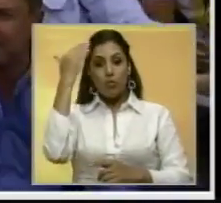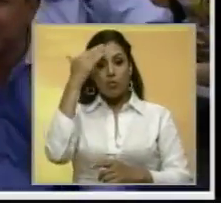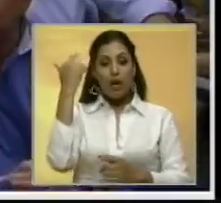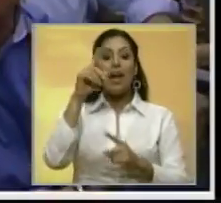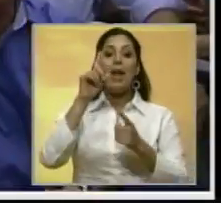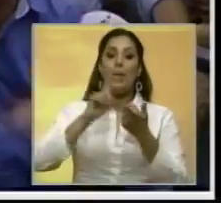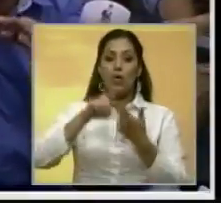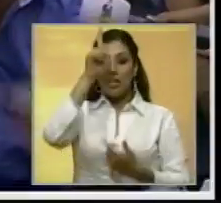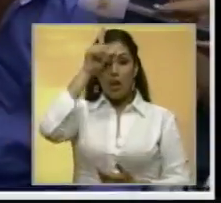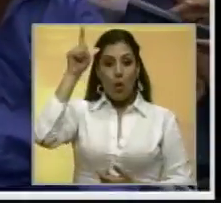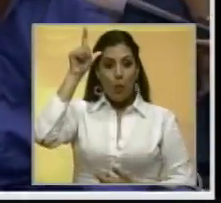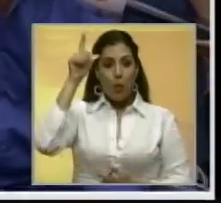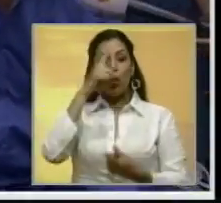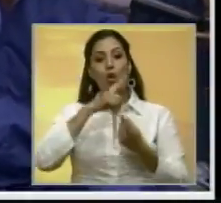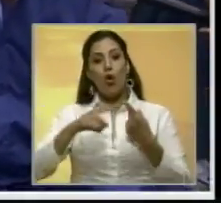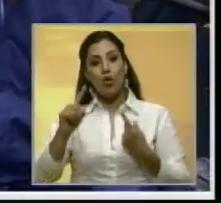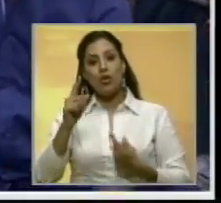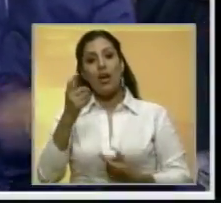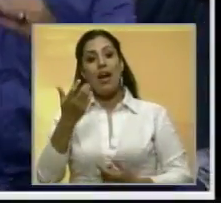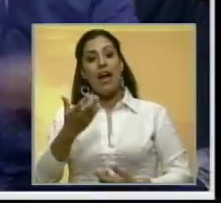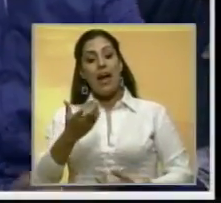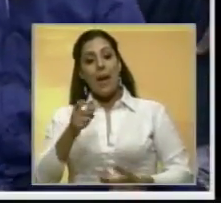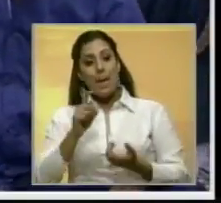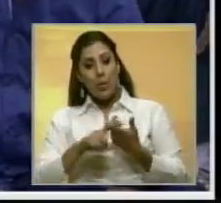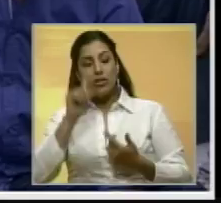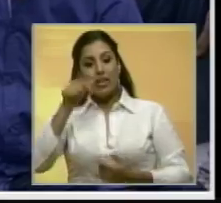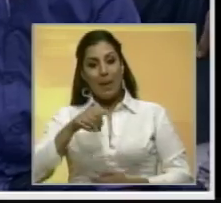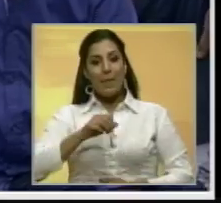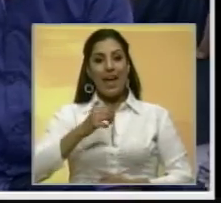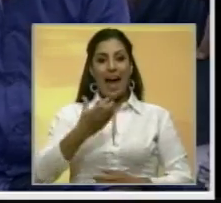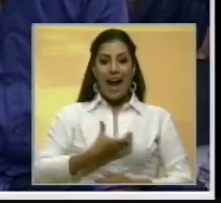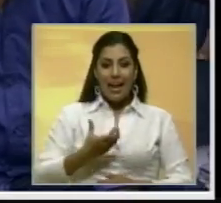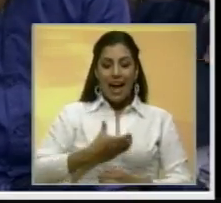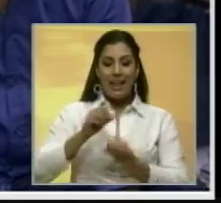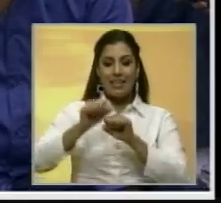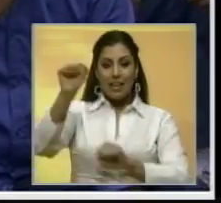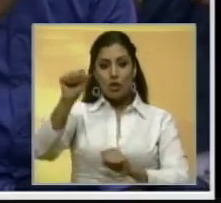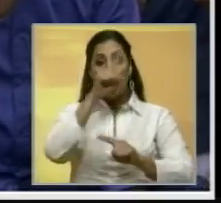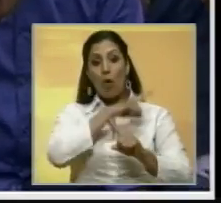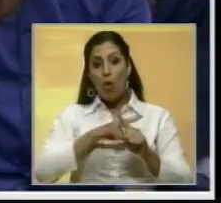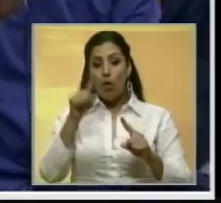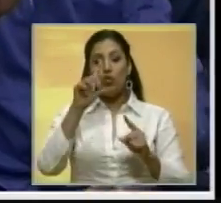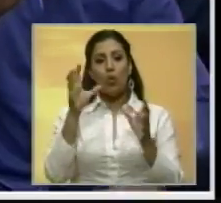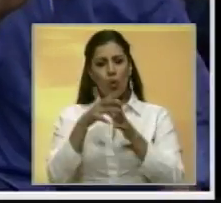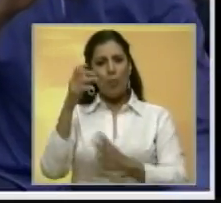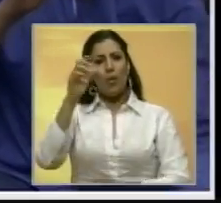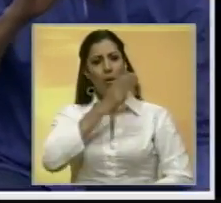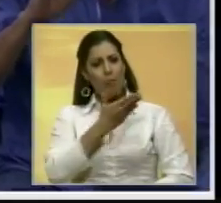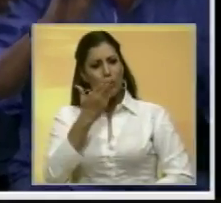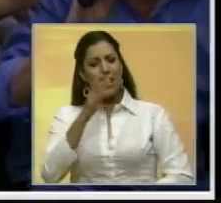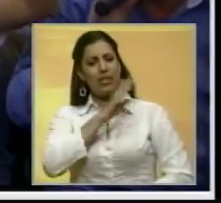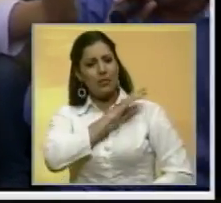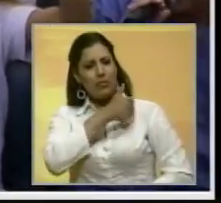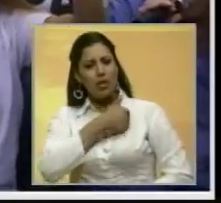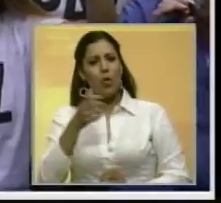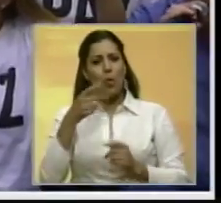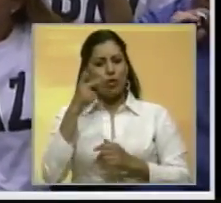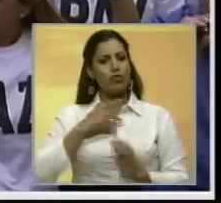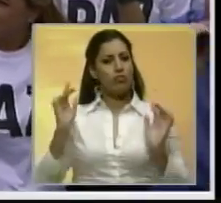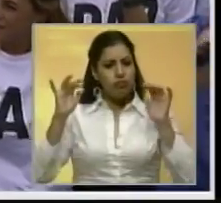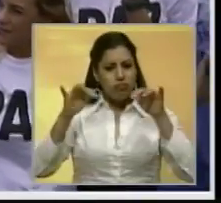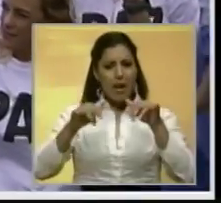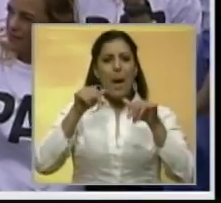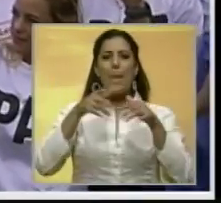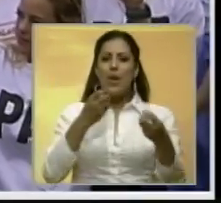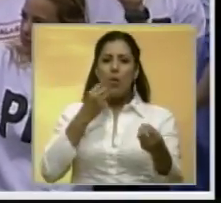Lilian Tintori, Frida Guevara, la alcaldesa Helen Fernández y por supuesto un grupo importante de dirigentes políticos. Por supuesto nosotros nos mantendremos acá